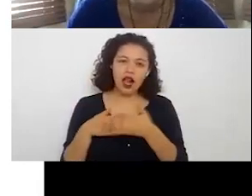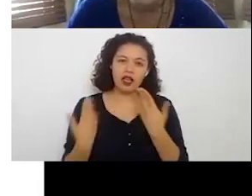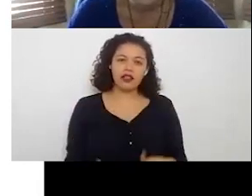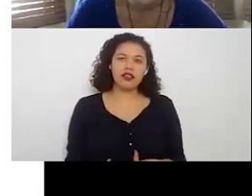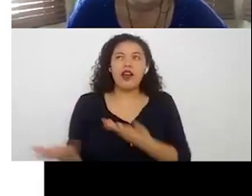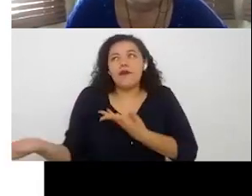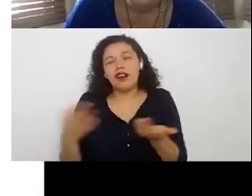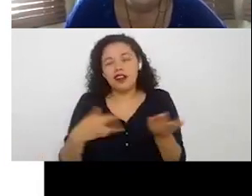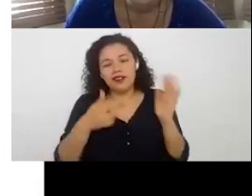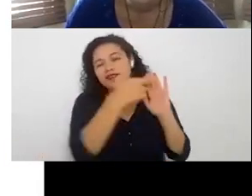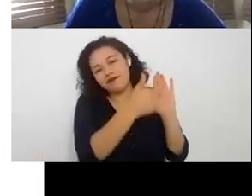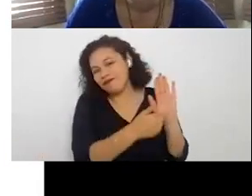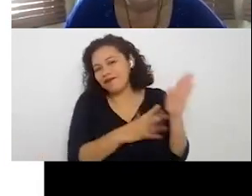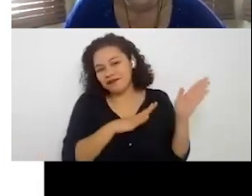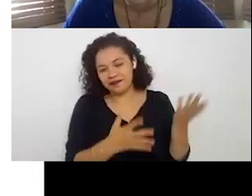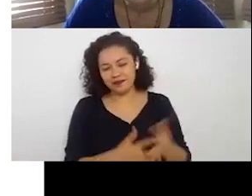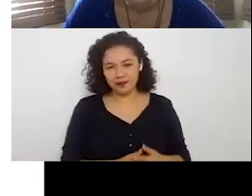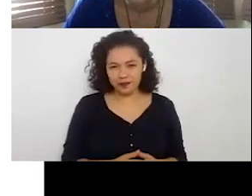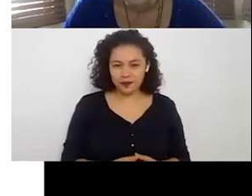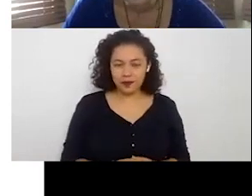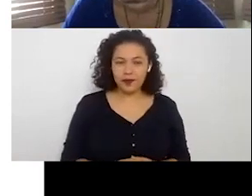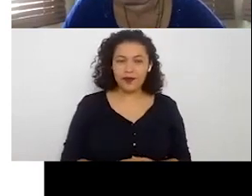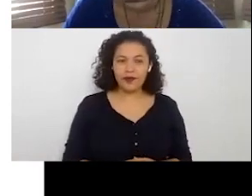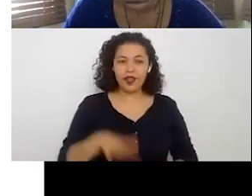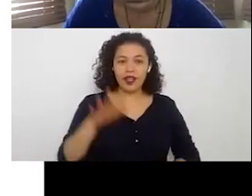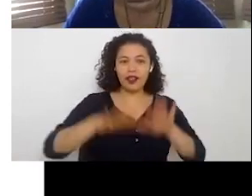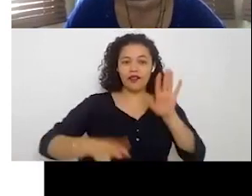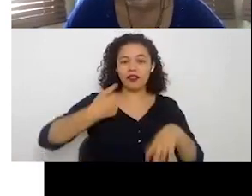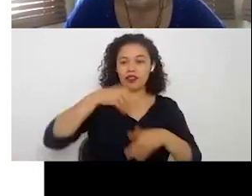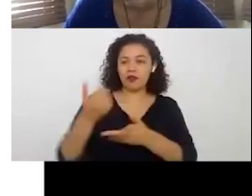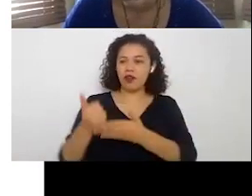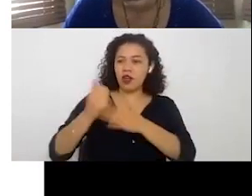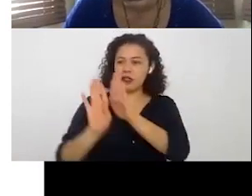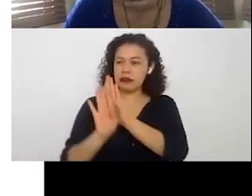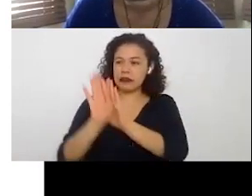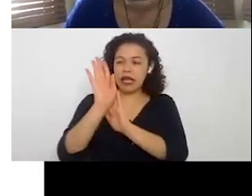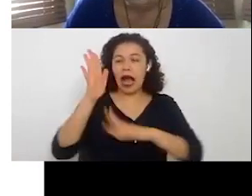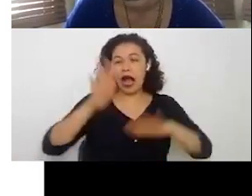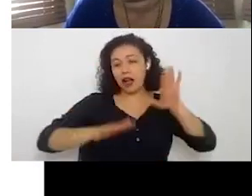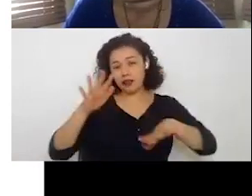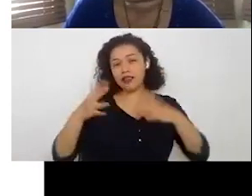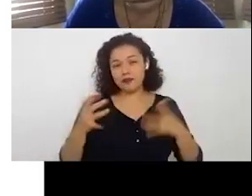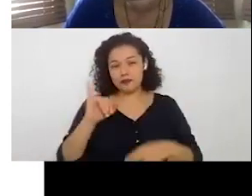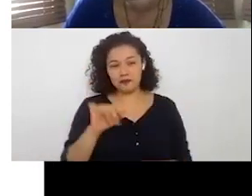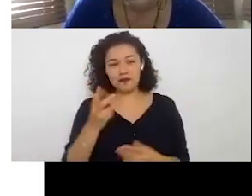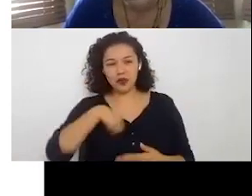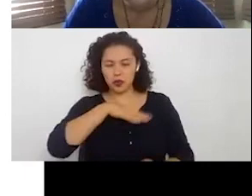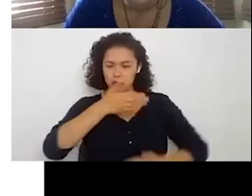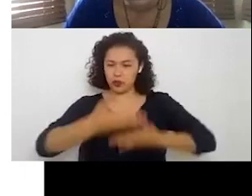regulaciones. Son regulaciones que a veces nos ayudan a crecer. Entonces, estamos a las